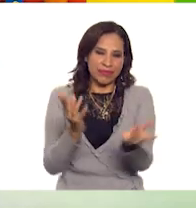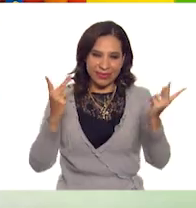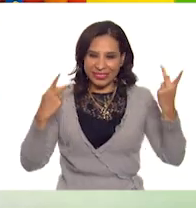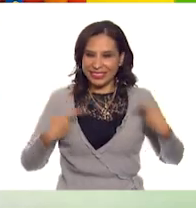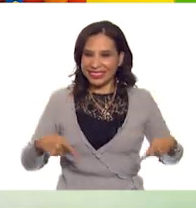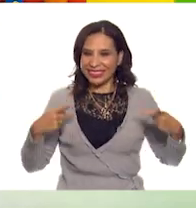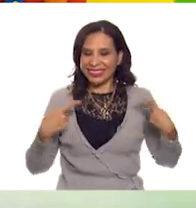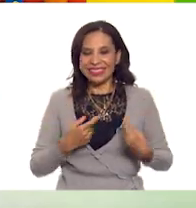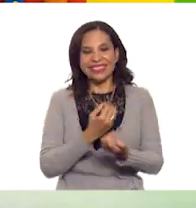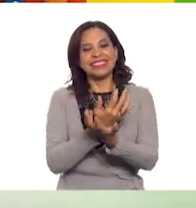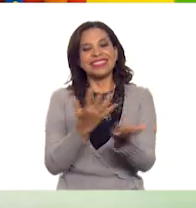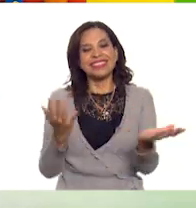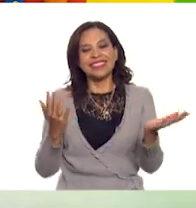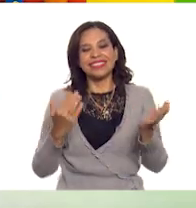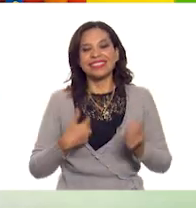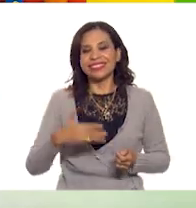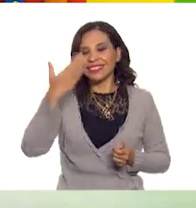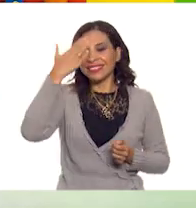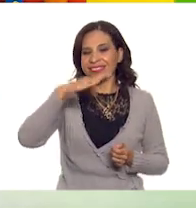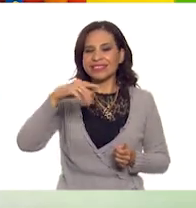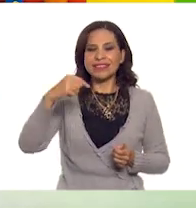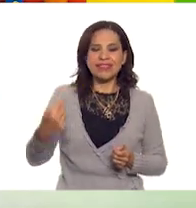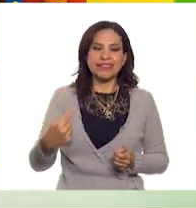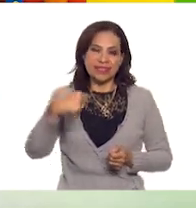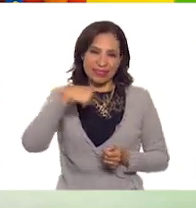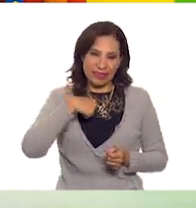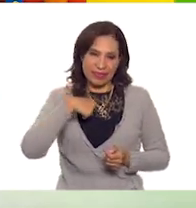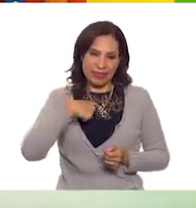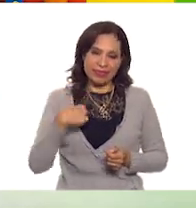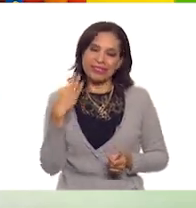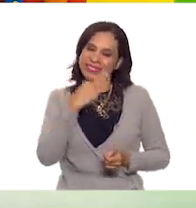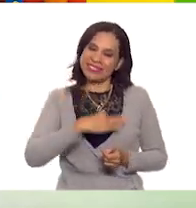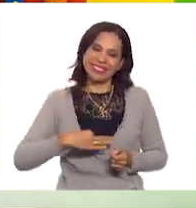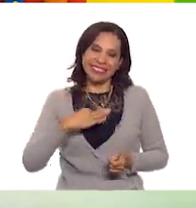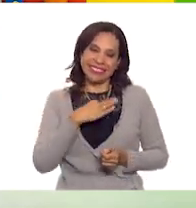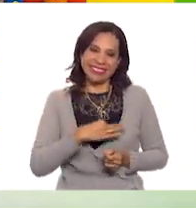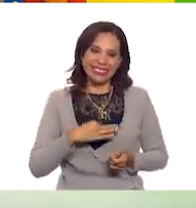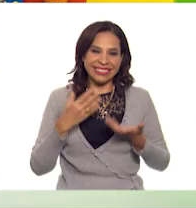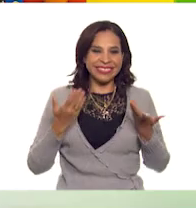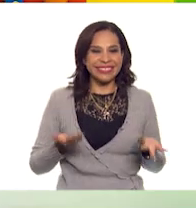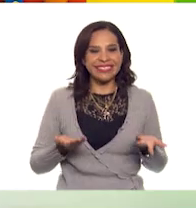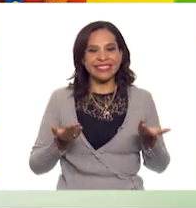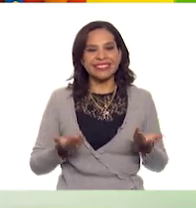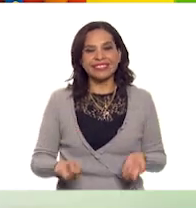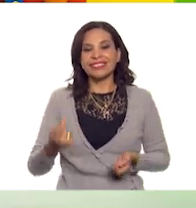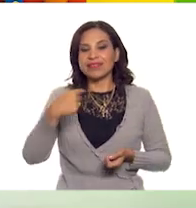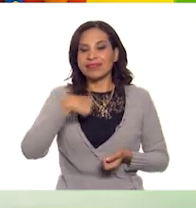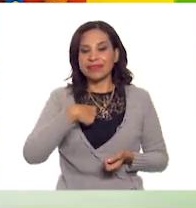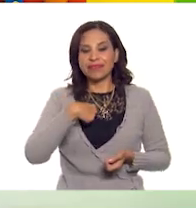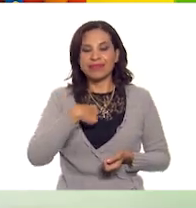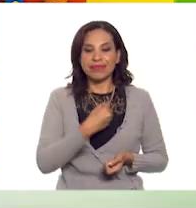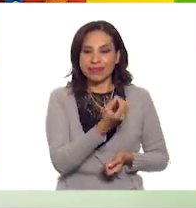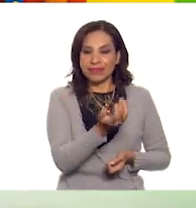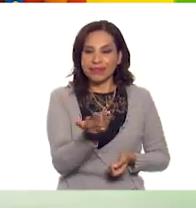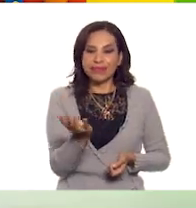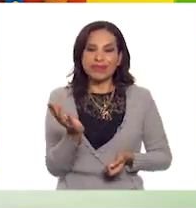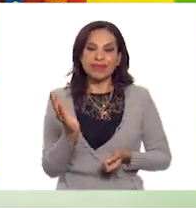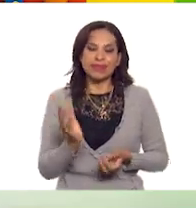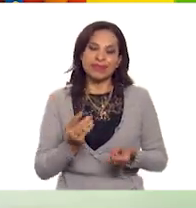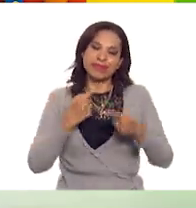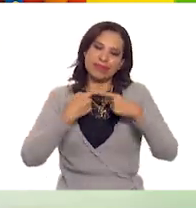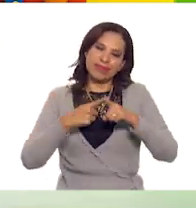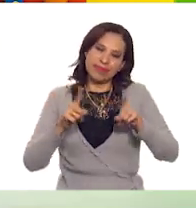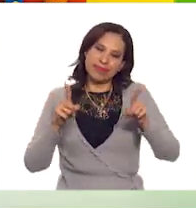entre tanta gente ser quien soy me hace feliz. Así soy yo,